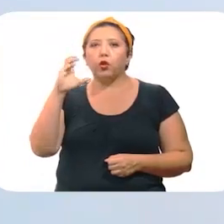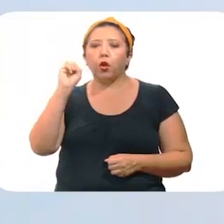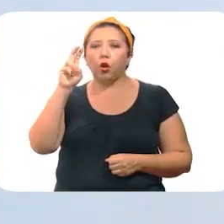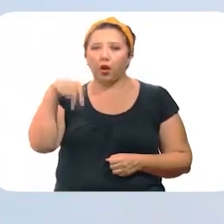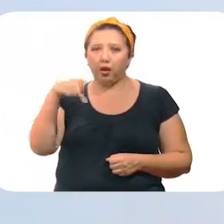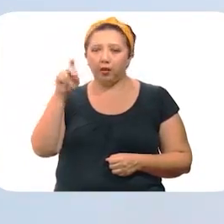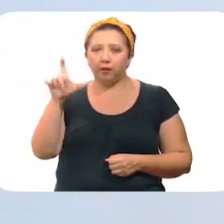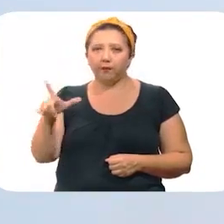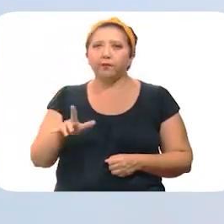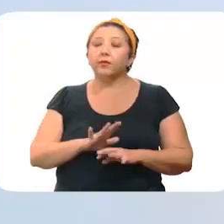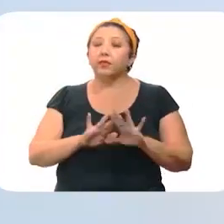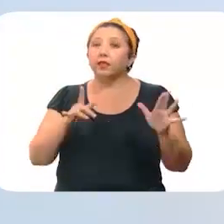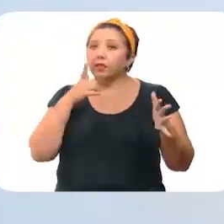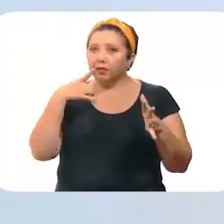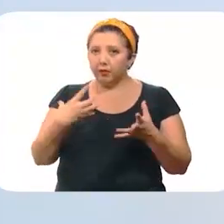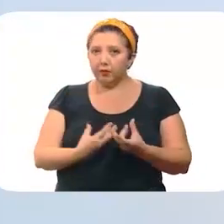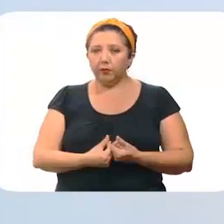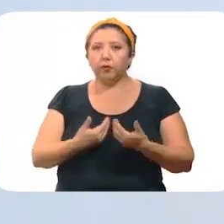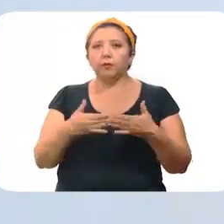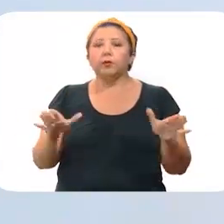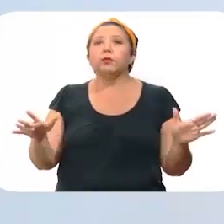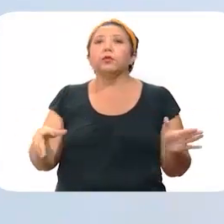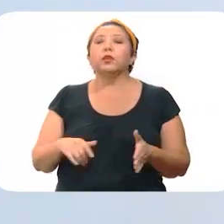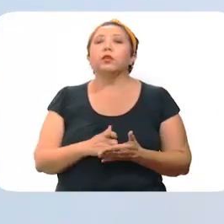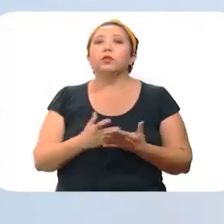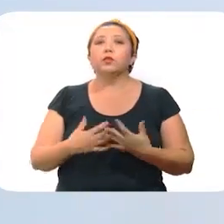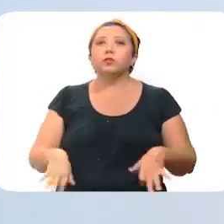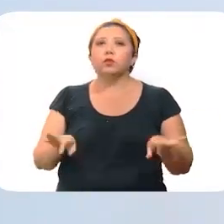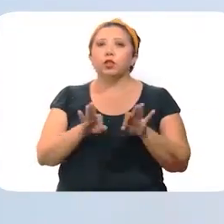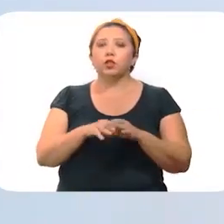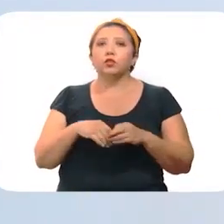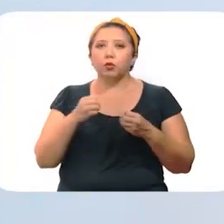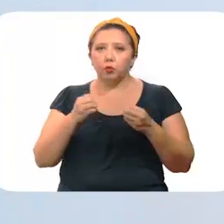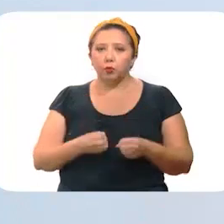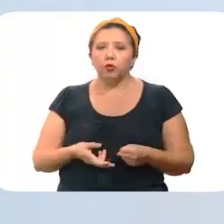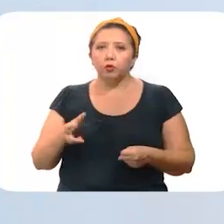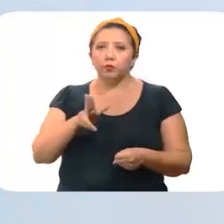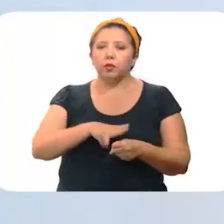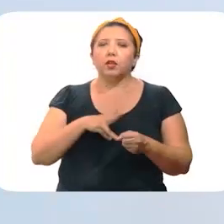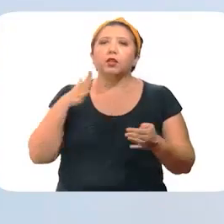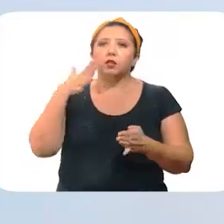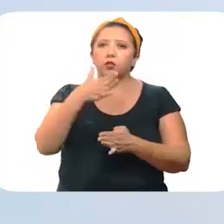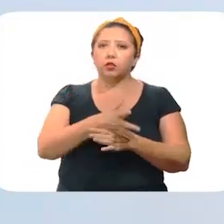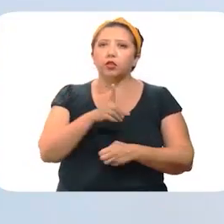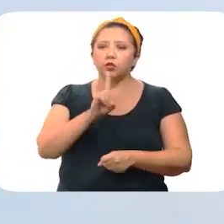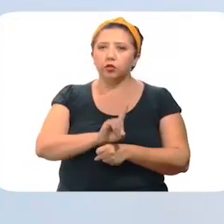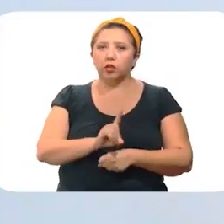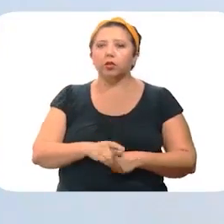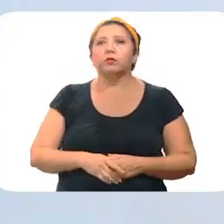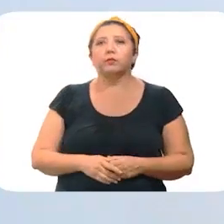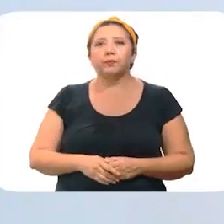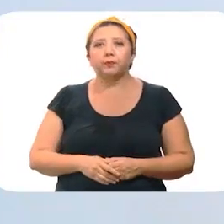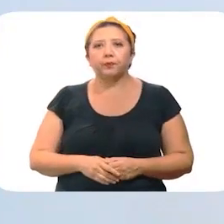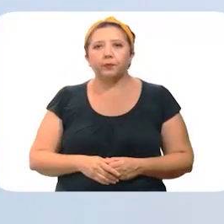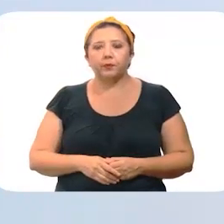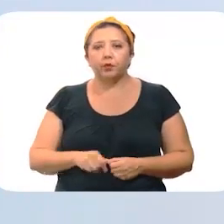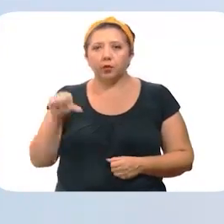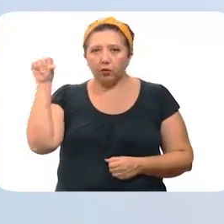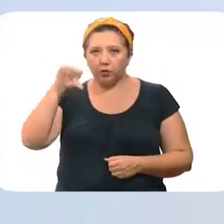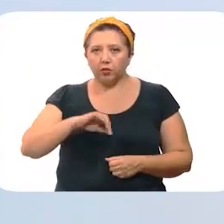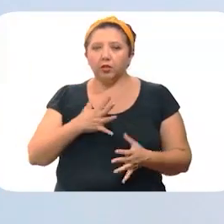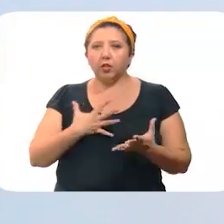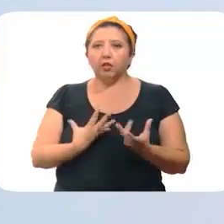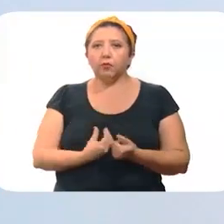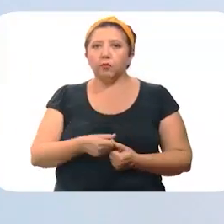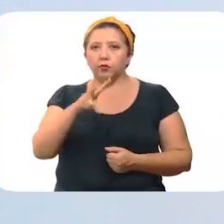Concal. Como hemos señalado, en la reapertura económica los datos más importantes son la ocupación hospitalaria y los ingresos diarios. El día